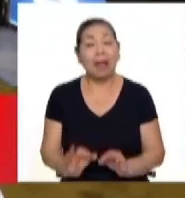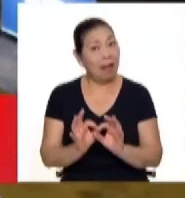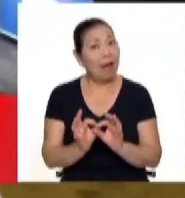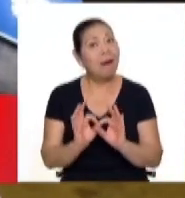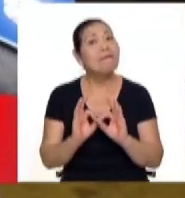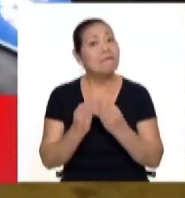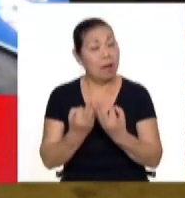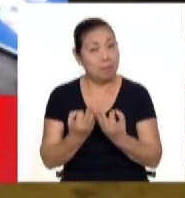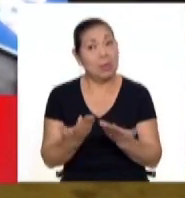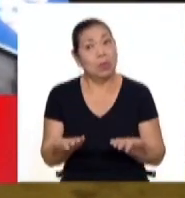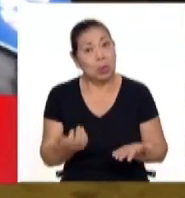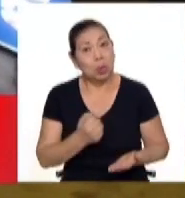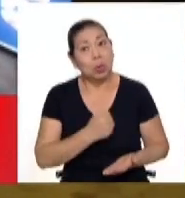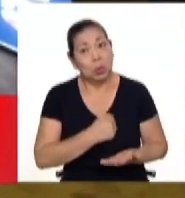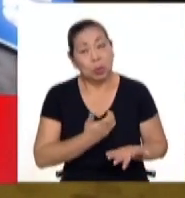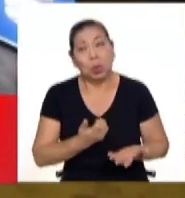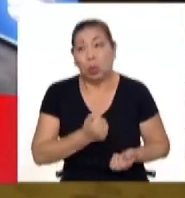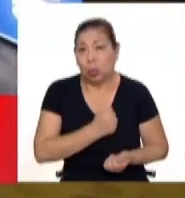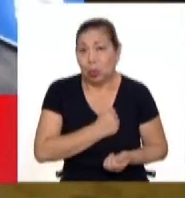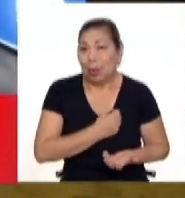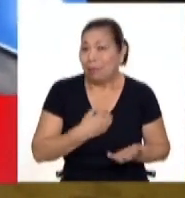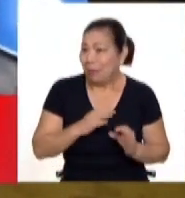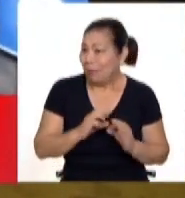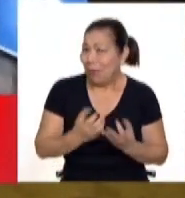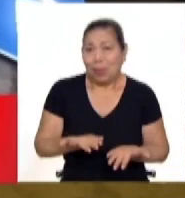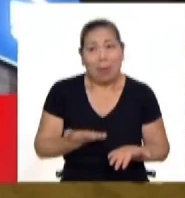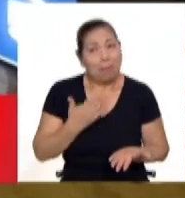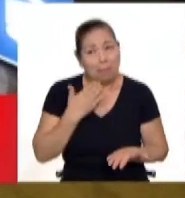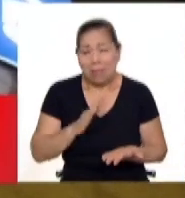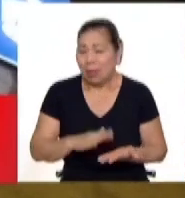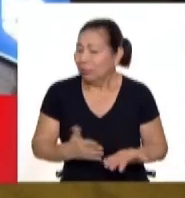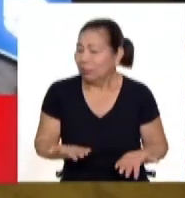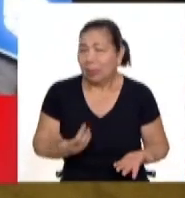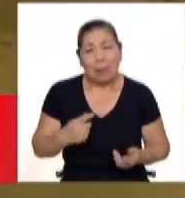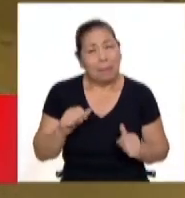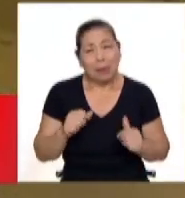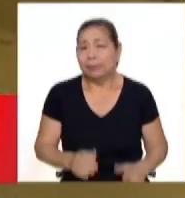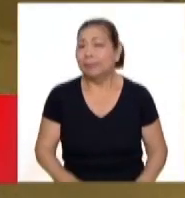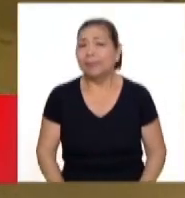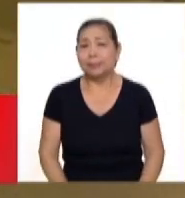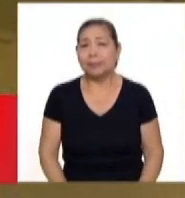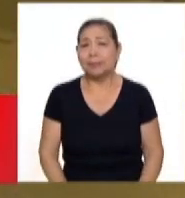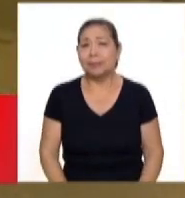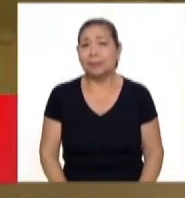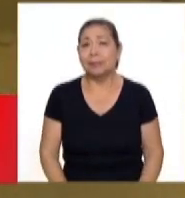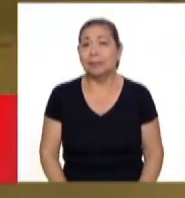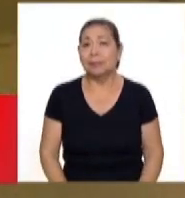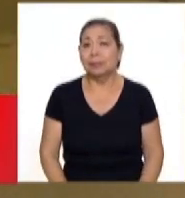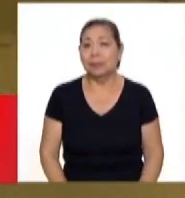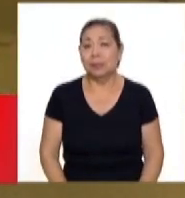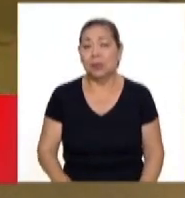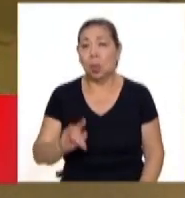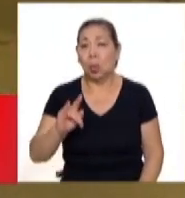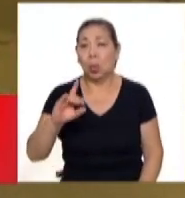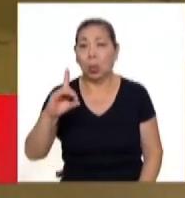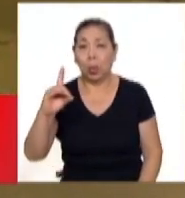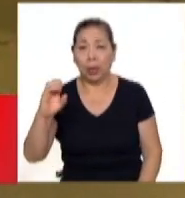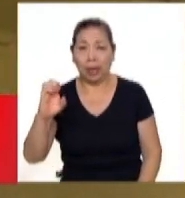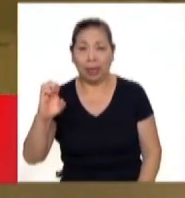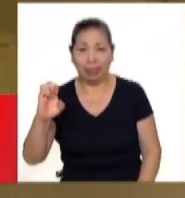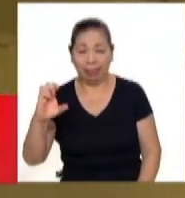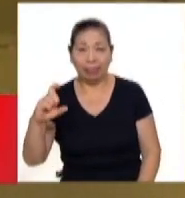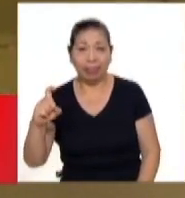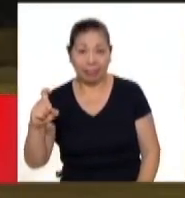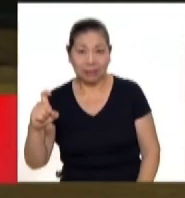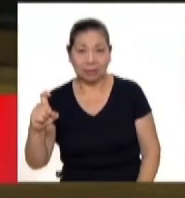la familia que rodea a uno, pues, y que uno quiere, si sufre daño, pues, es peor, ¿no? Agentes de la UDEX llegaron a la escena